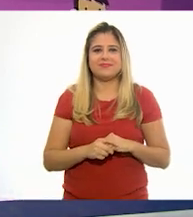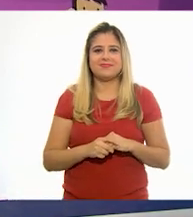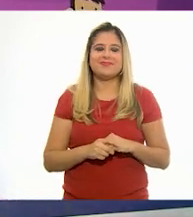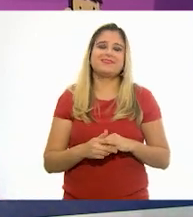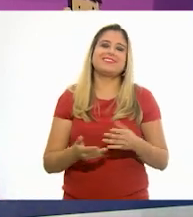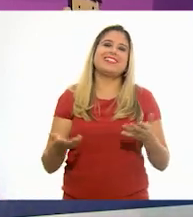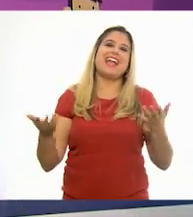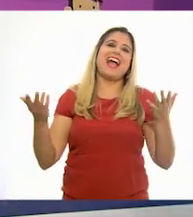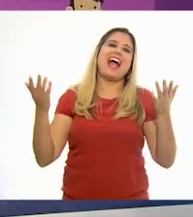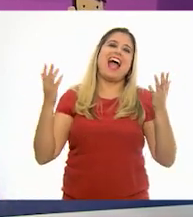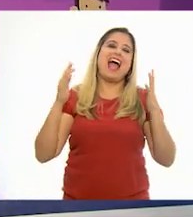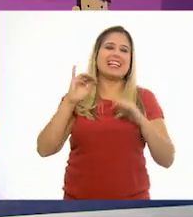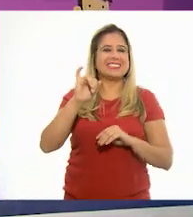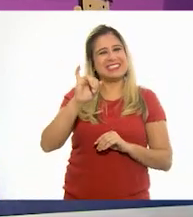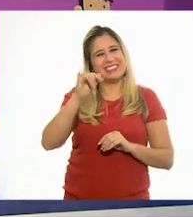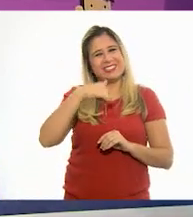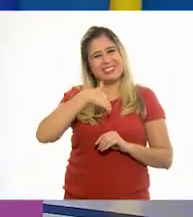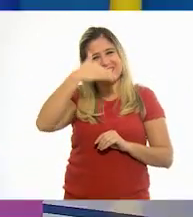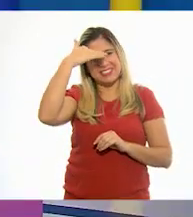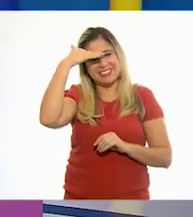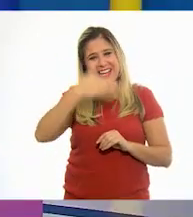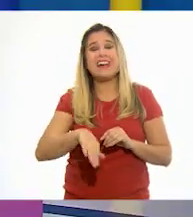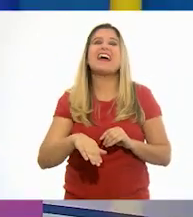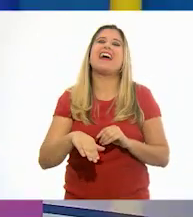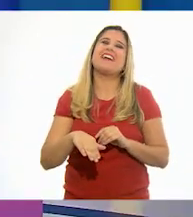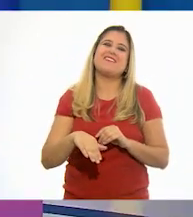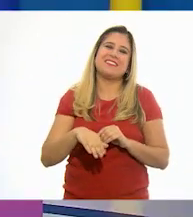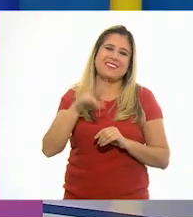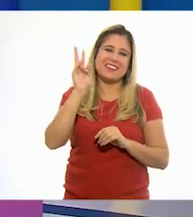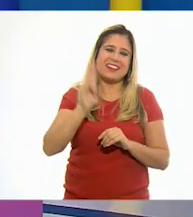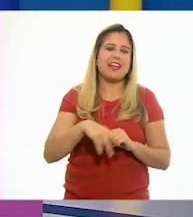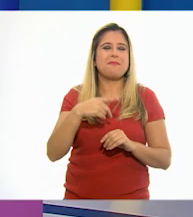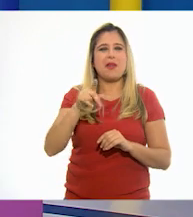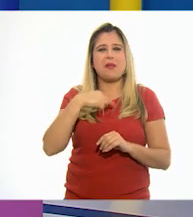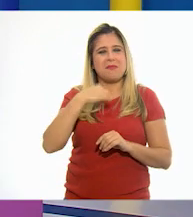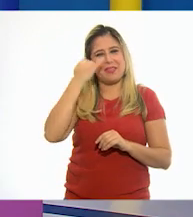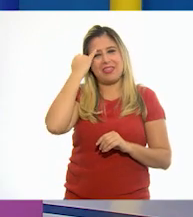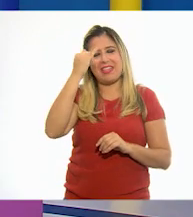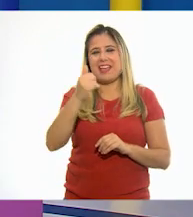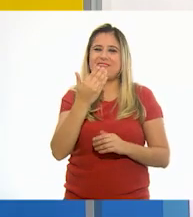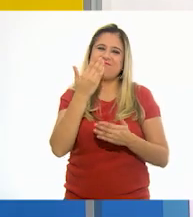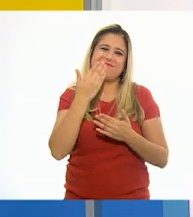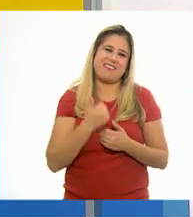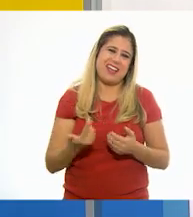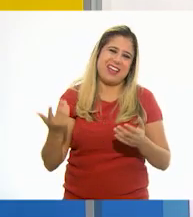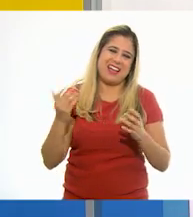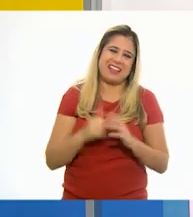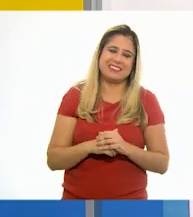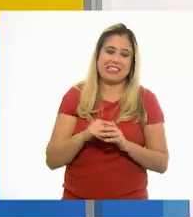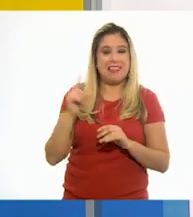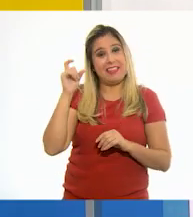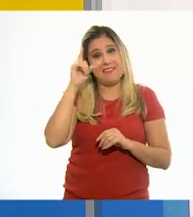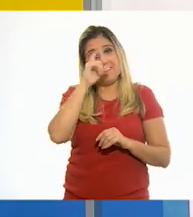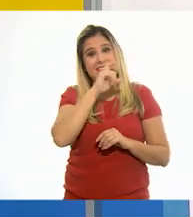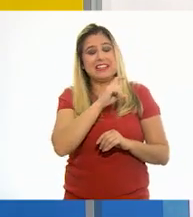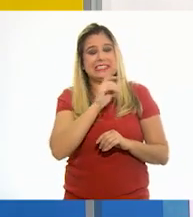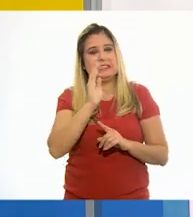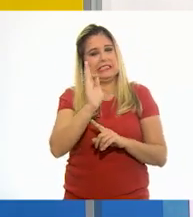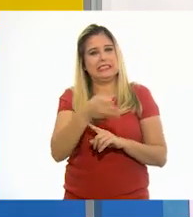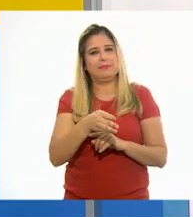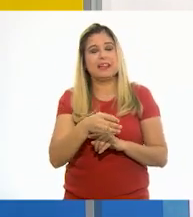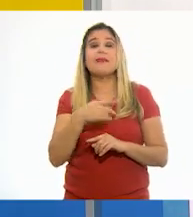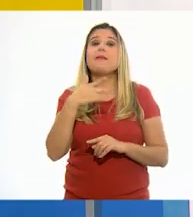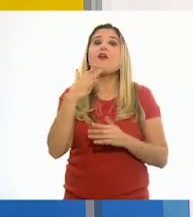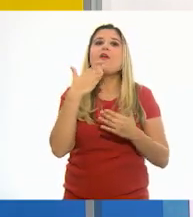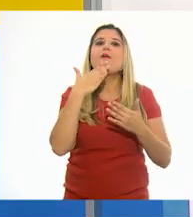Ay, este refrán sí me lo sabía, pero ¿saben qué? La verdad, no se me ocurrió. No. Estaba complicado, lo he de aceptar. Pero